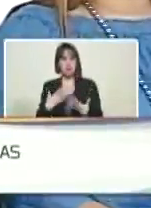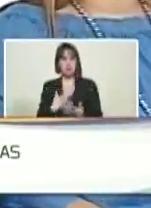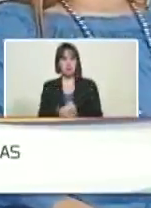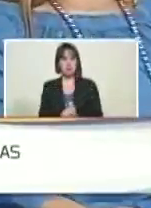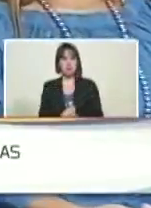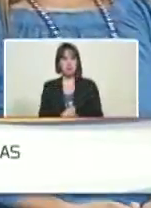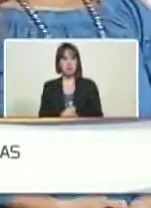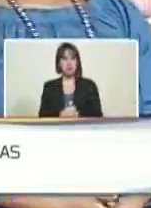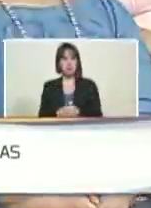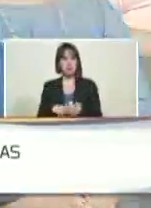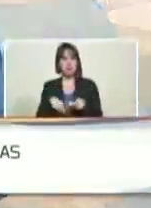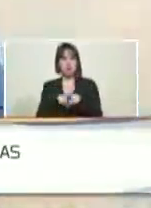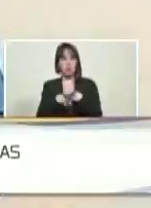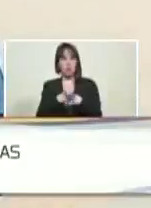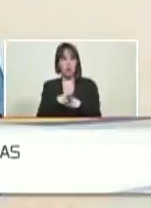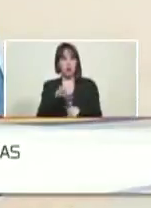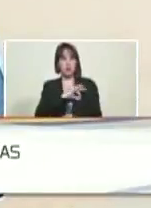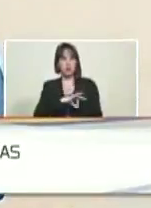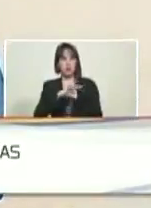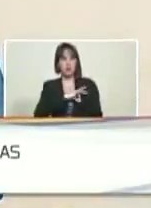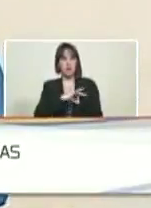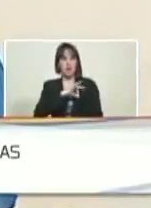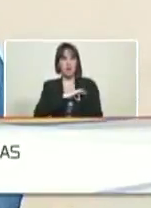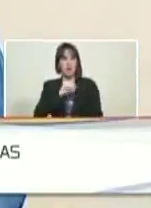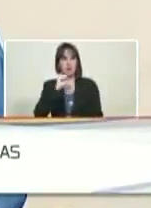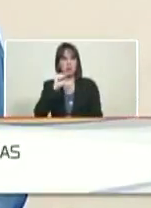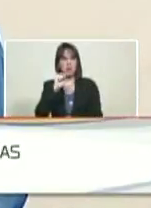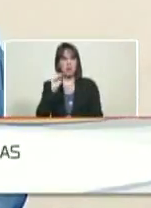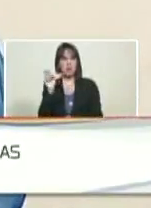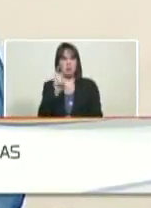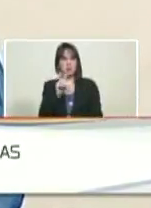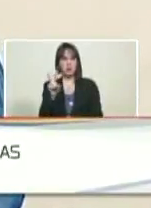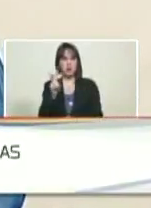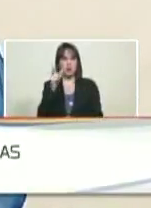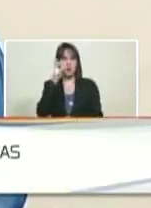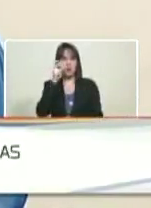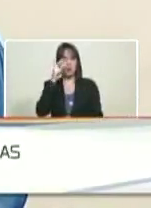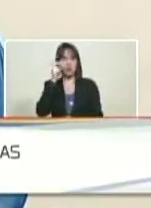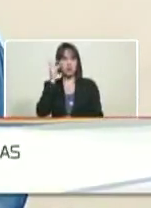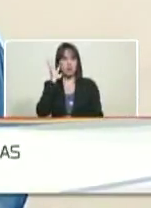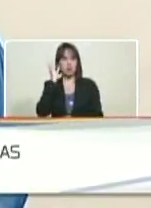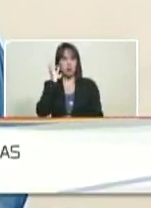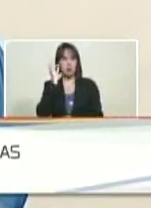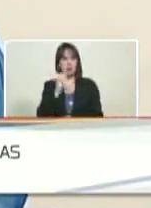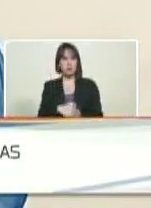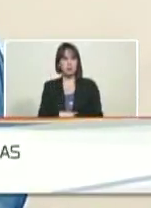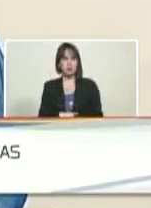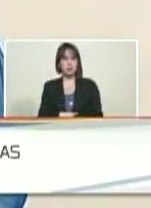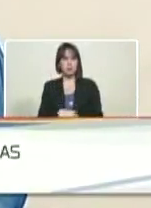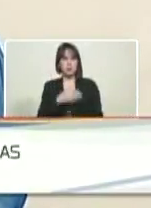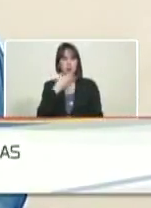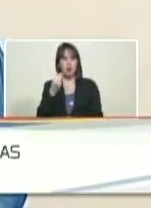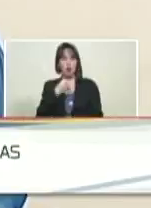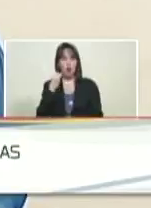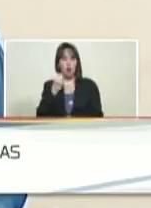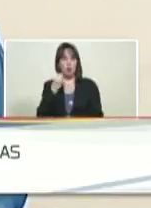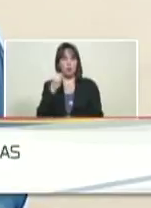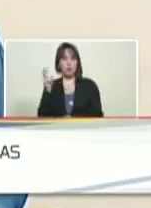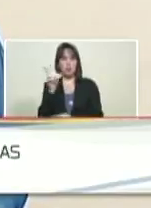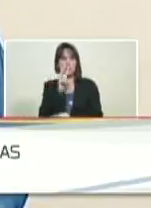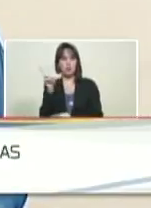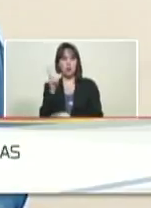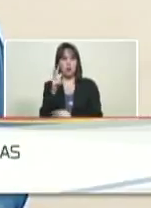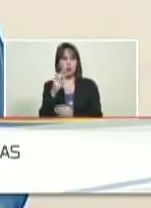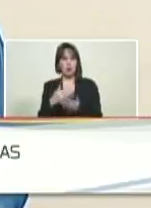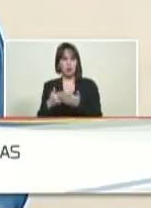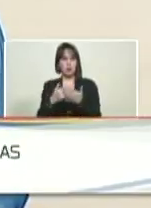Es el socialismo venezolano, ¿verdad? Bueno, ahora vamos a escuchar a esta muchacha, joven venezolana, estudiante de